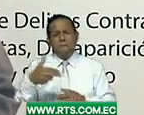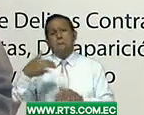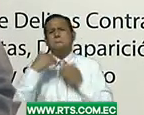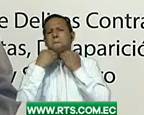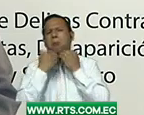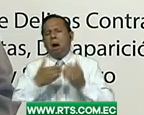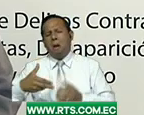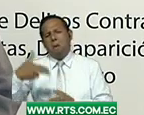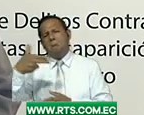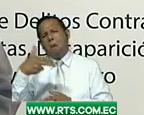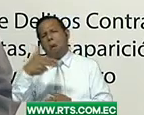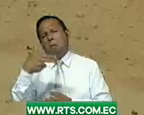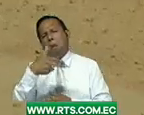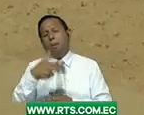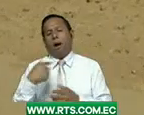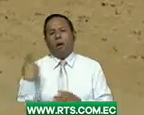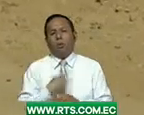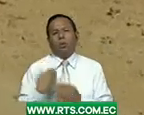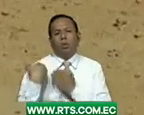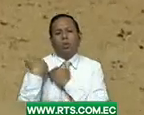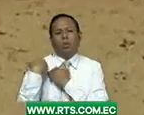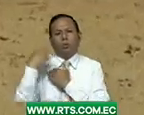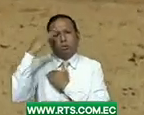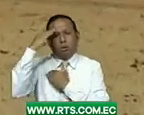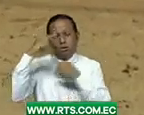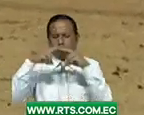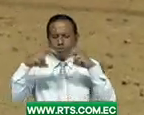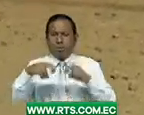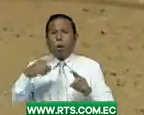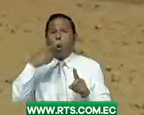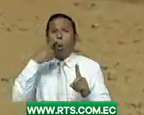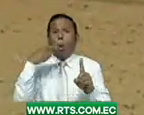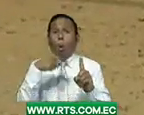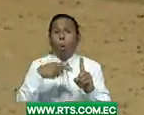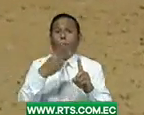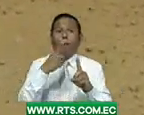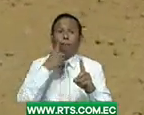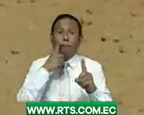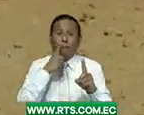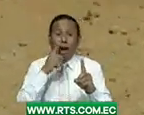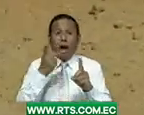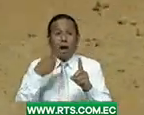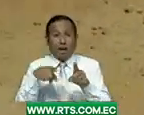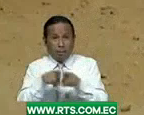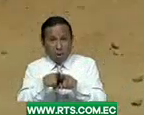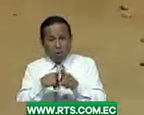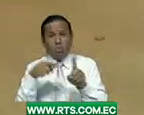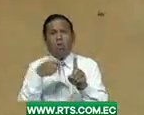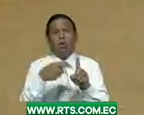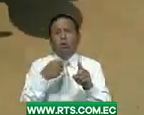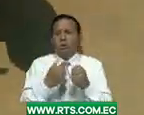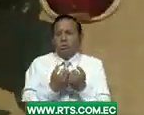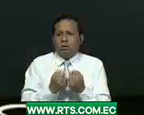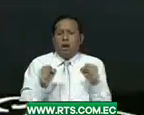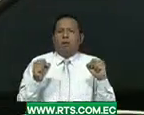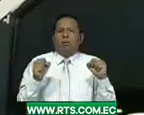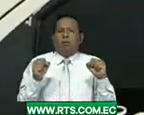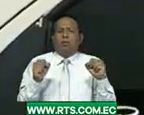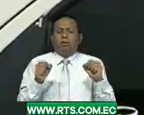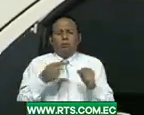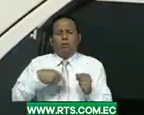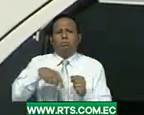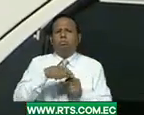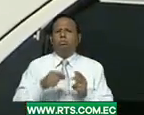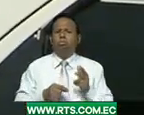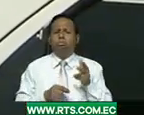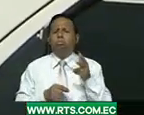acción investigativa para ver qué es lo que pasa. El padre y esposo de las 3 víctimas mortales salió ileso de este atentado. Ellos habrían acudido a ese barrio a dejar